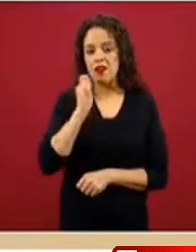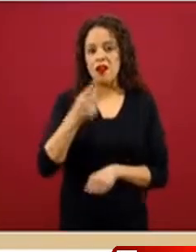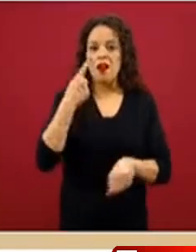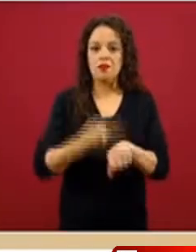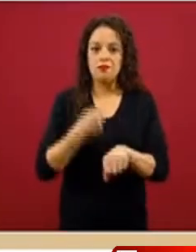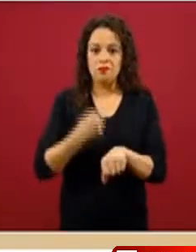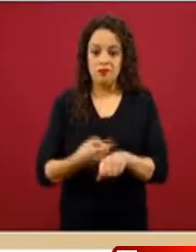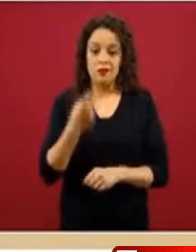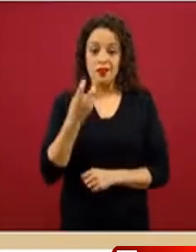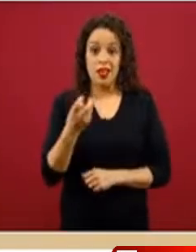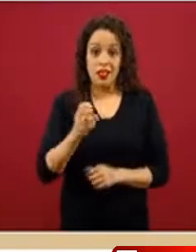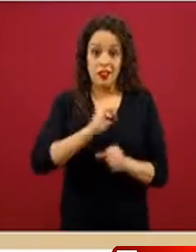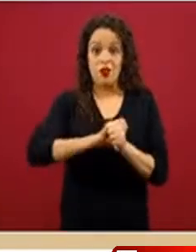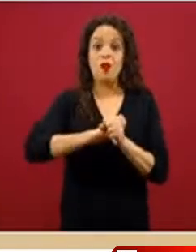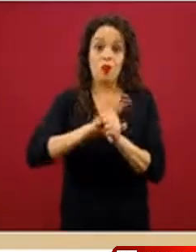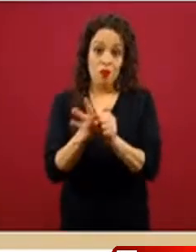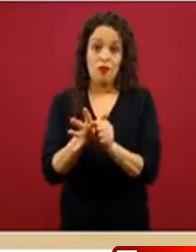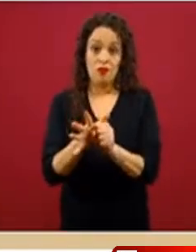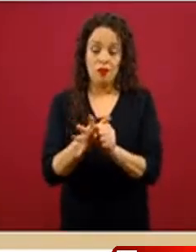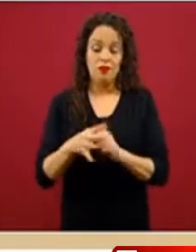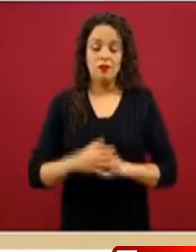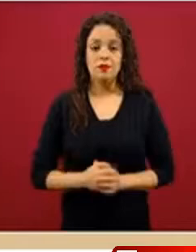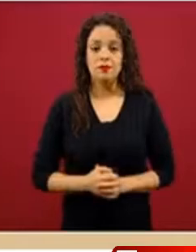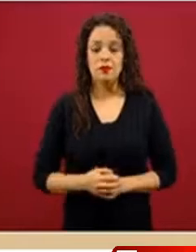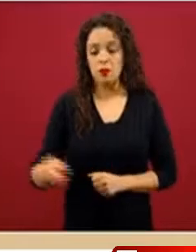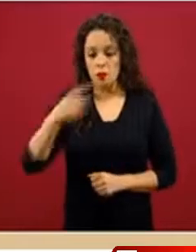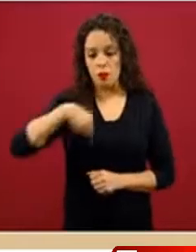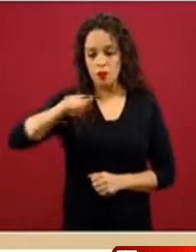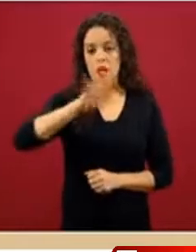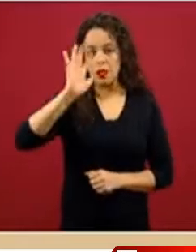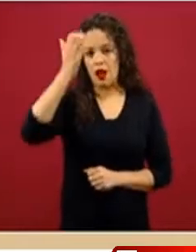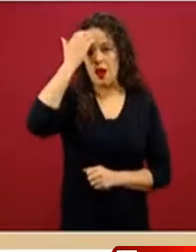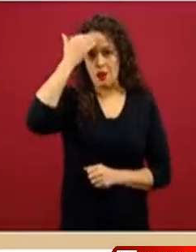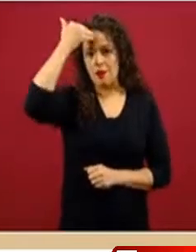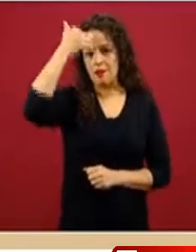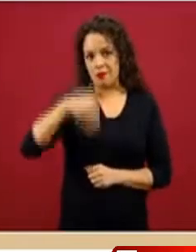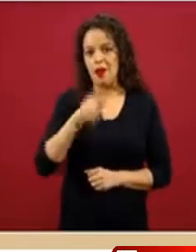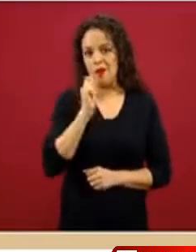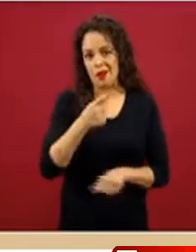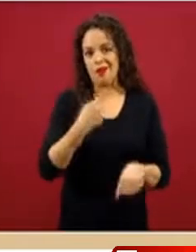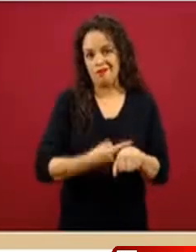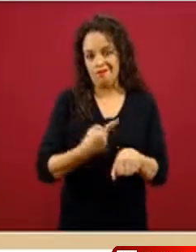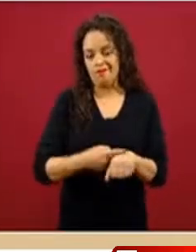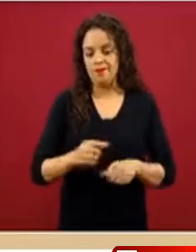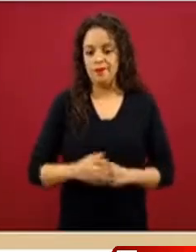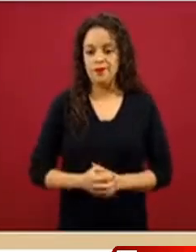enfermedad produce y que también las conocemos.